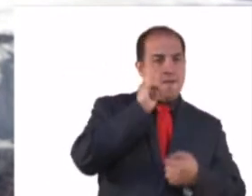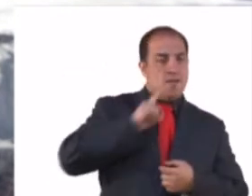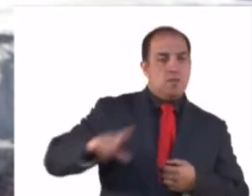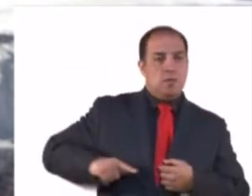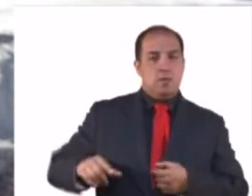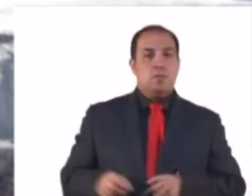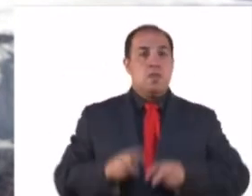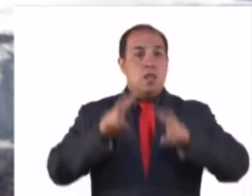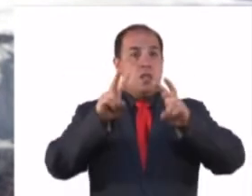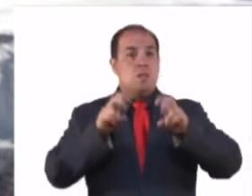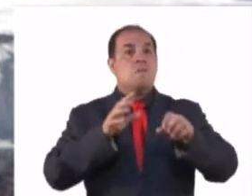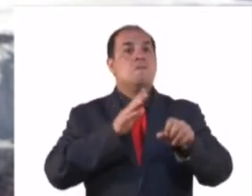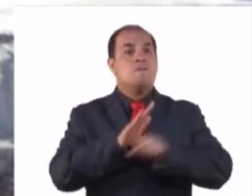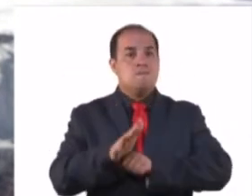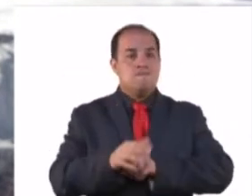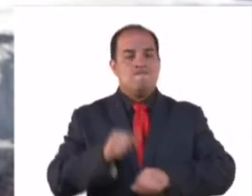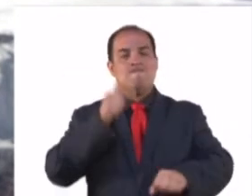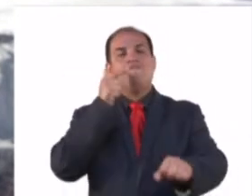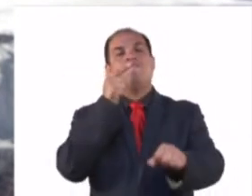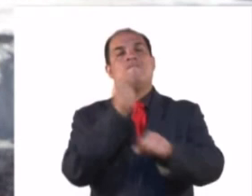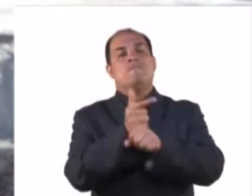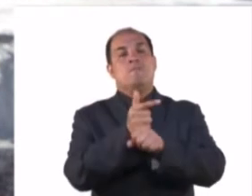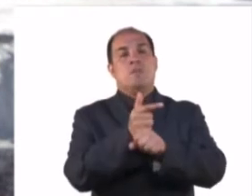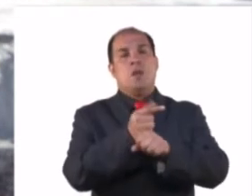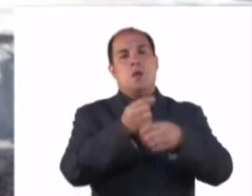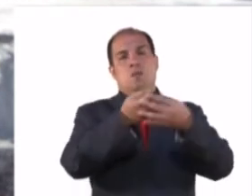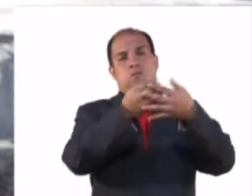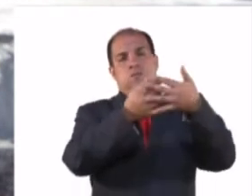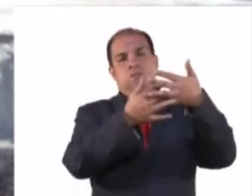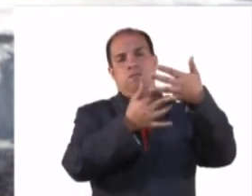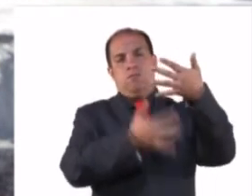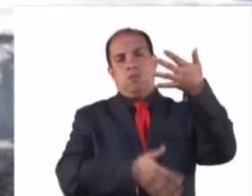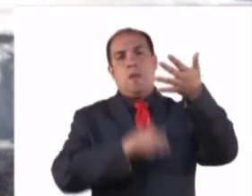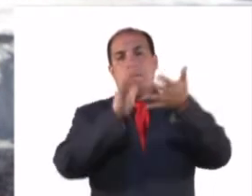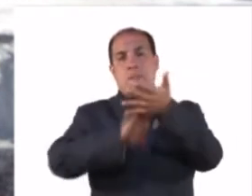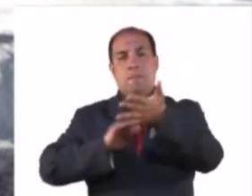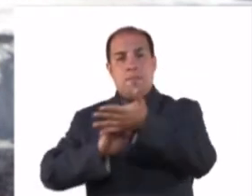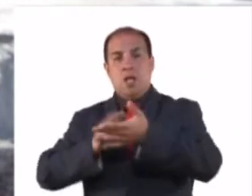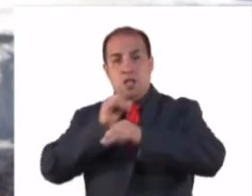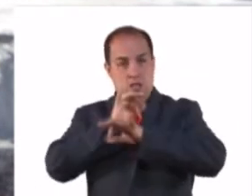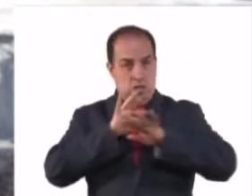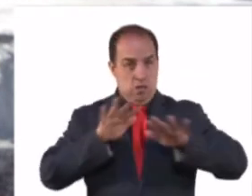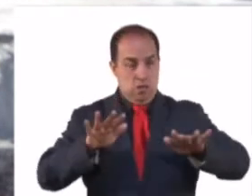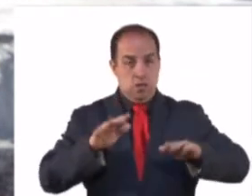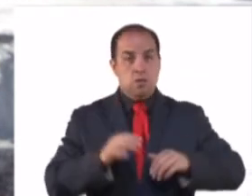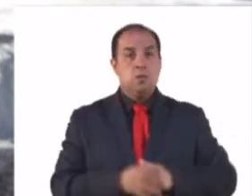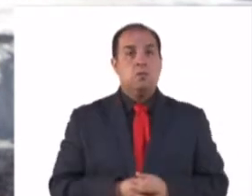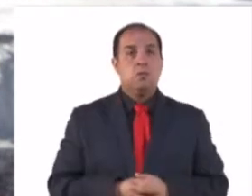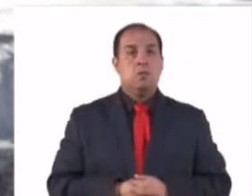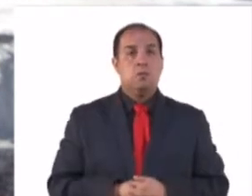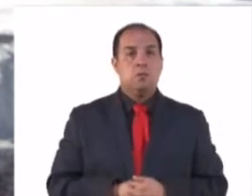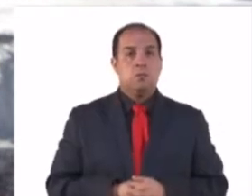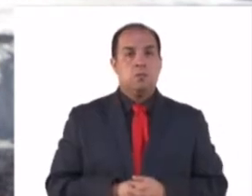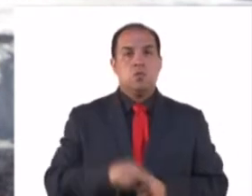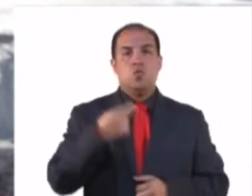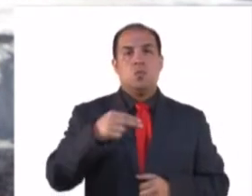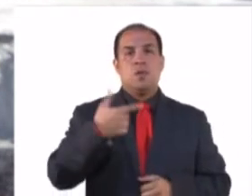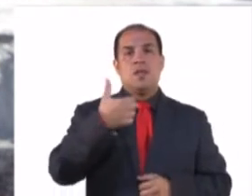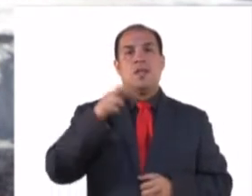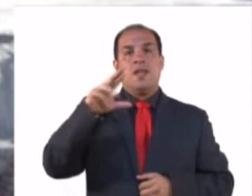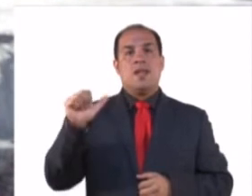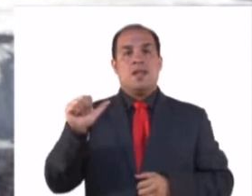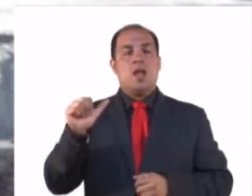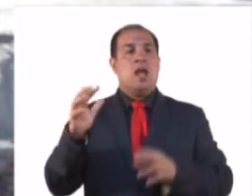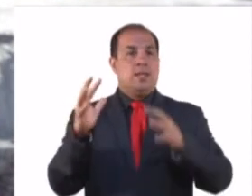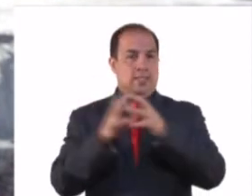se encontró una gran cantidad de propaganda, que se llama Guerra Sucia, no